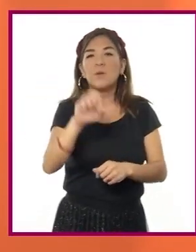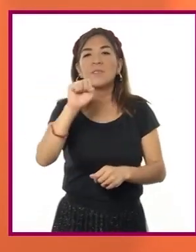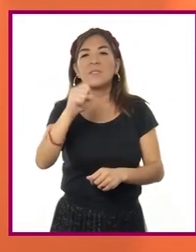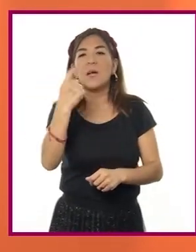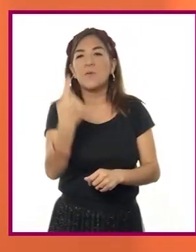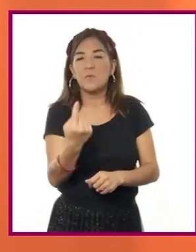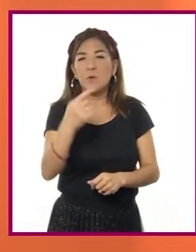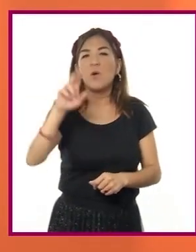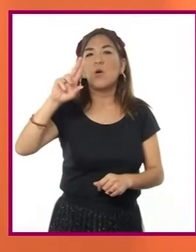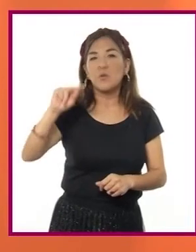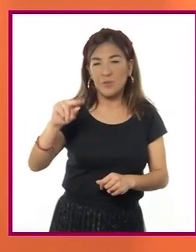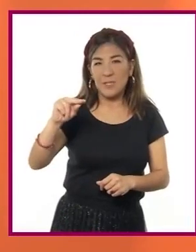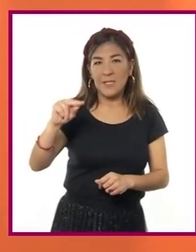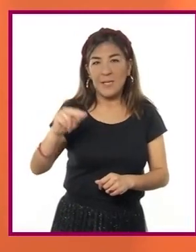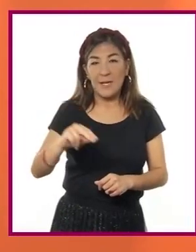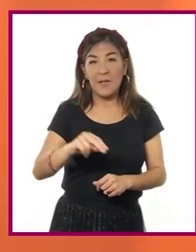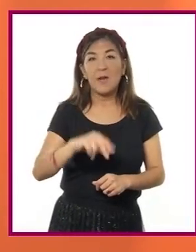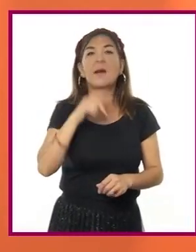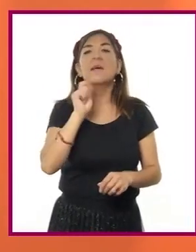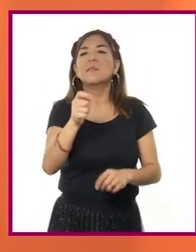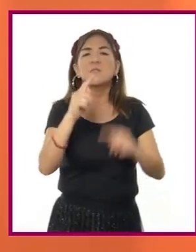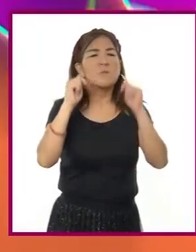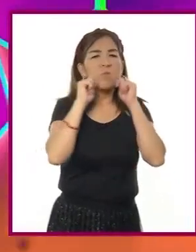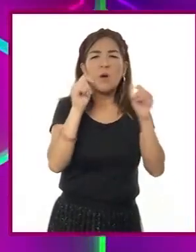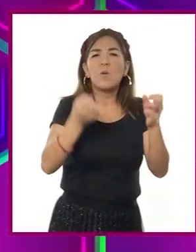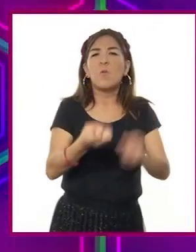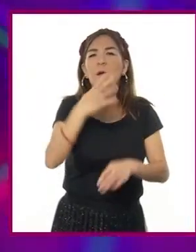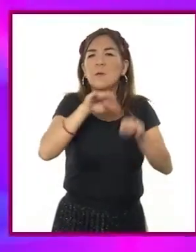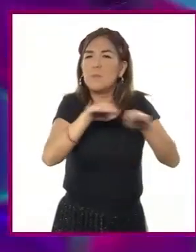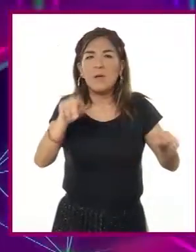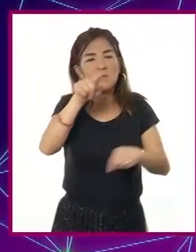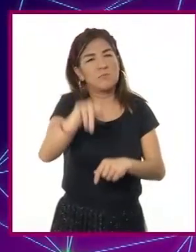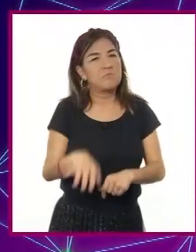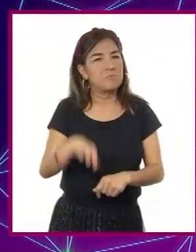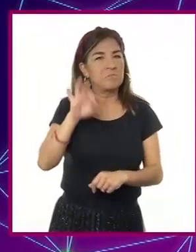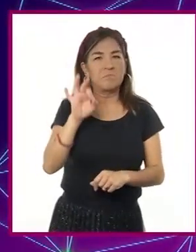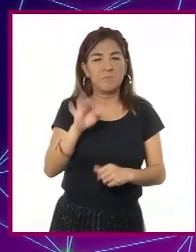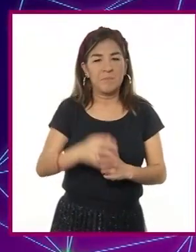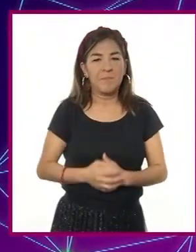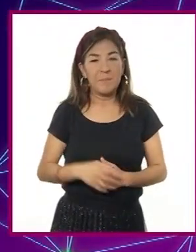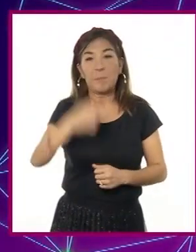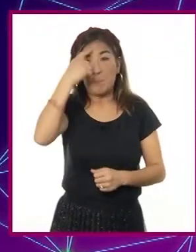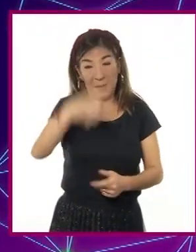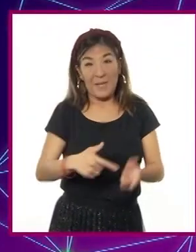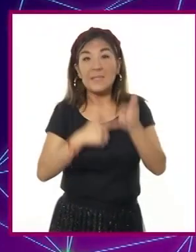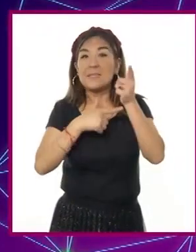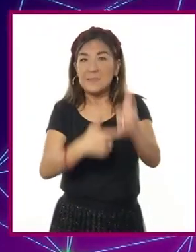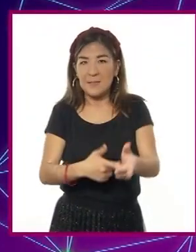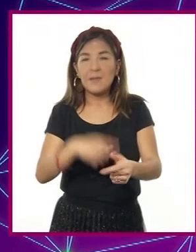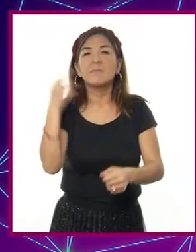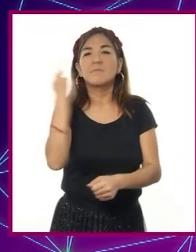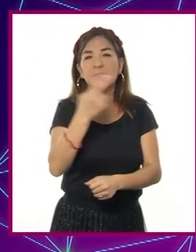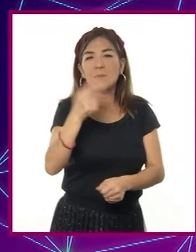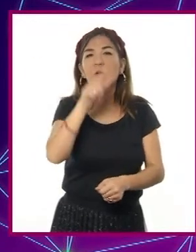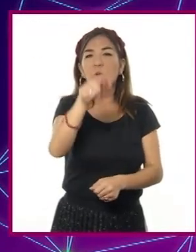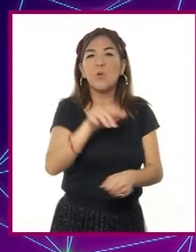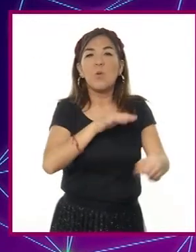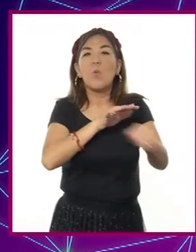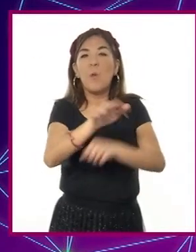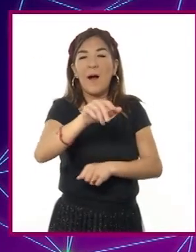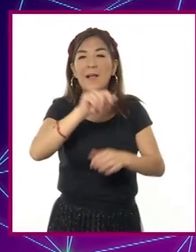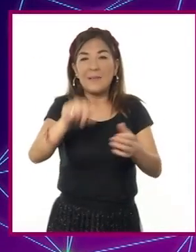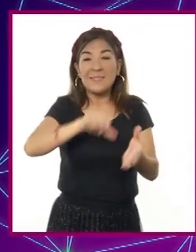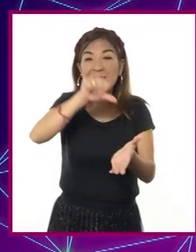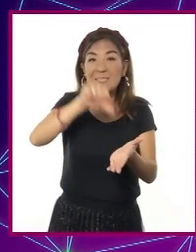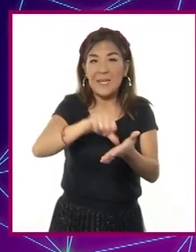1.6180. Lo anterior sin importar la medida que hayan elegido. Para continuar, se requiere encontrar el centro de